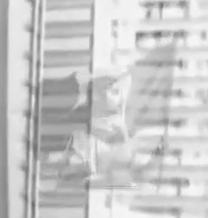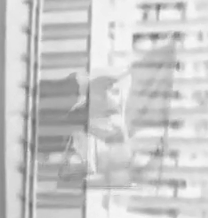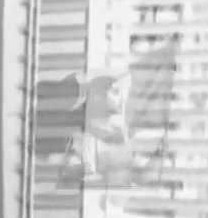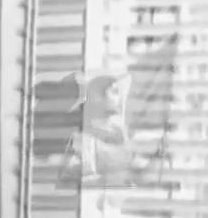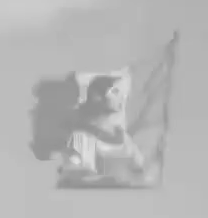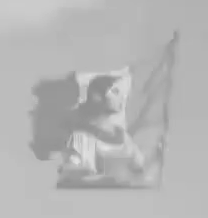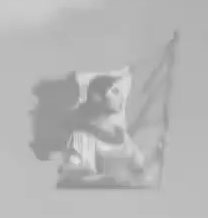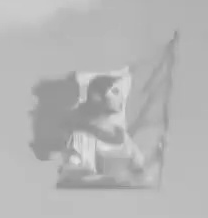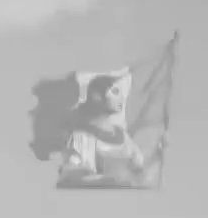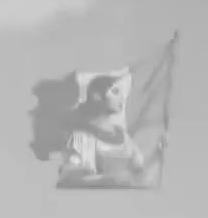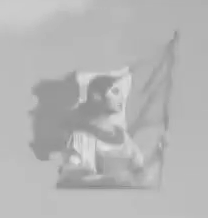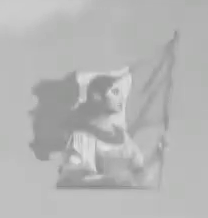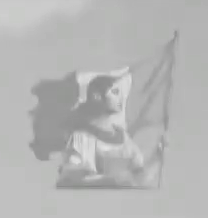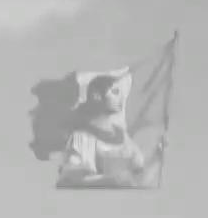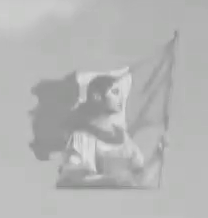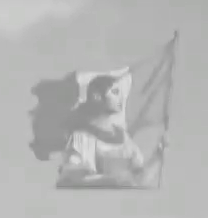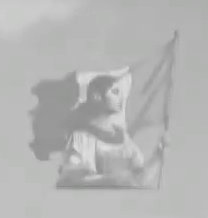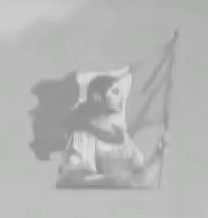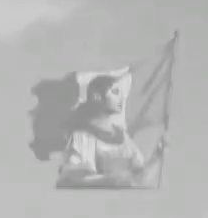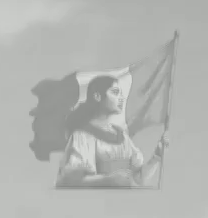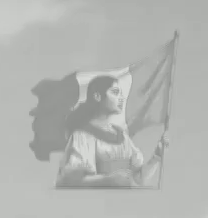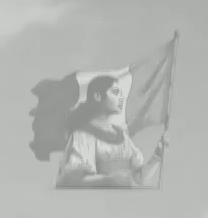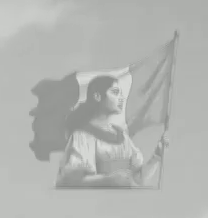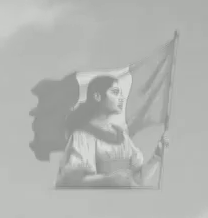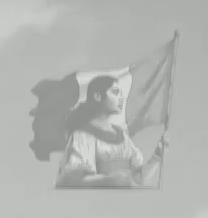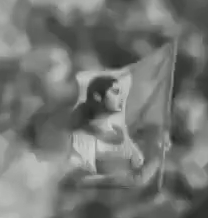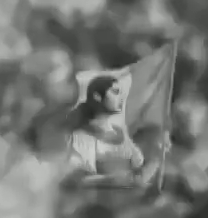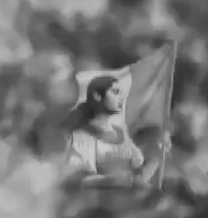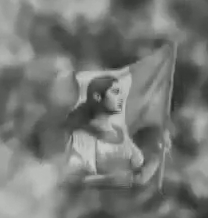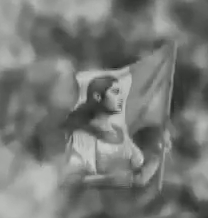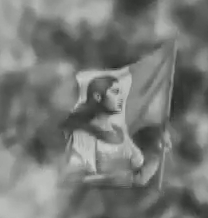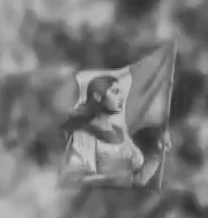adelante, pasó a ser investigadora del Instituto de Física.